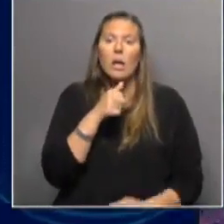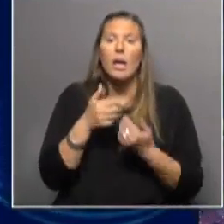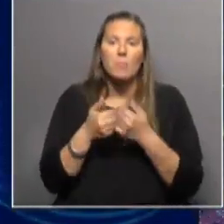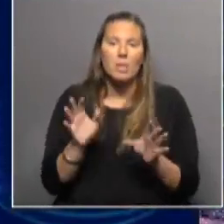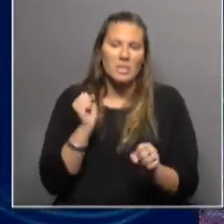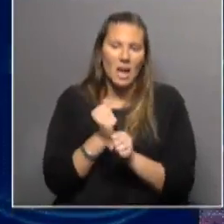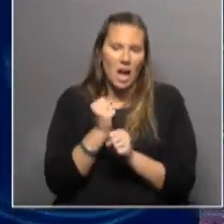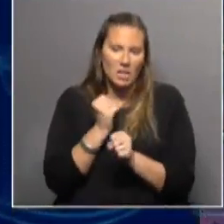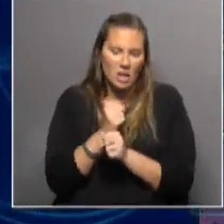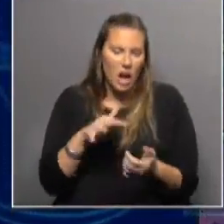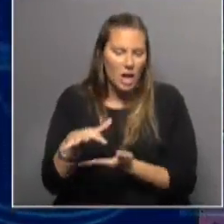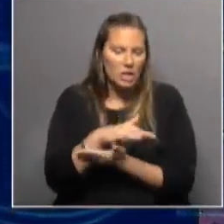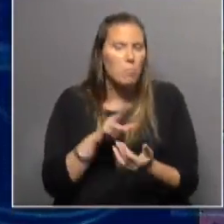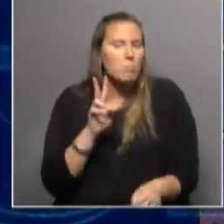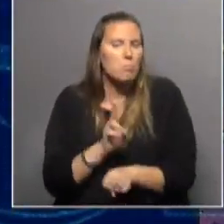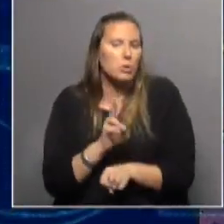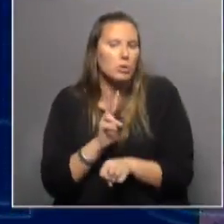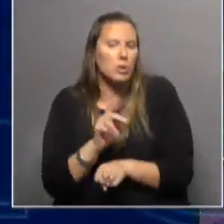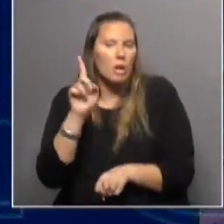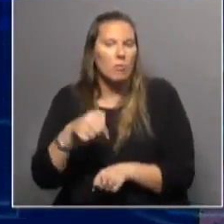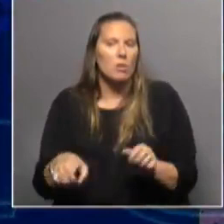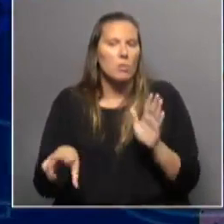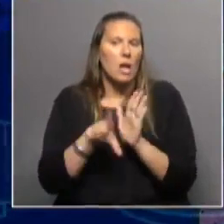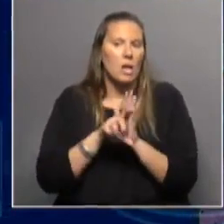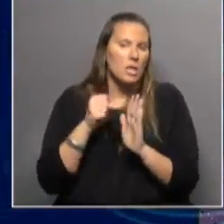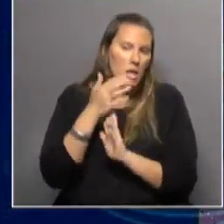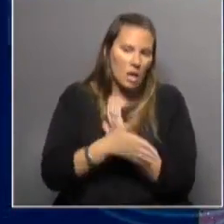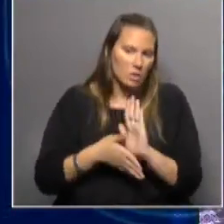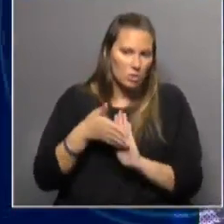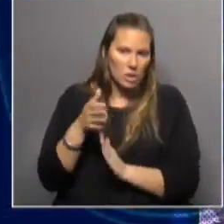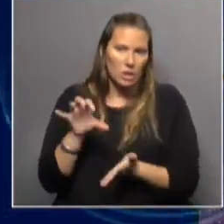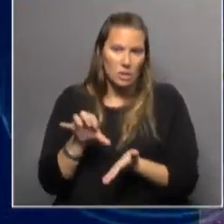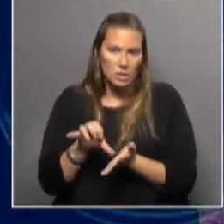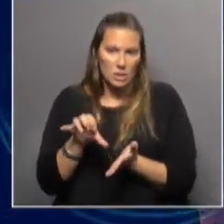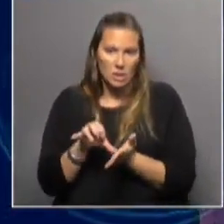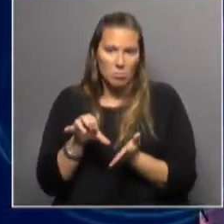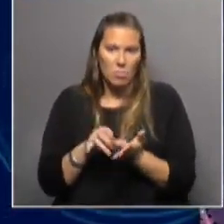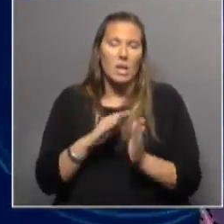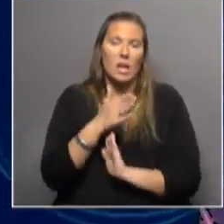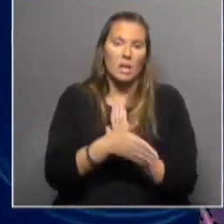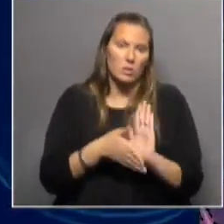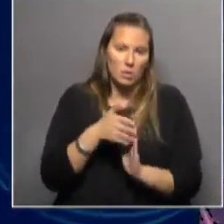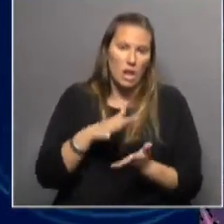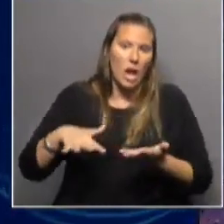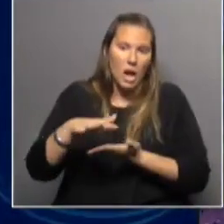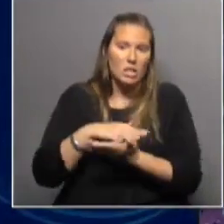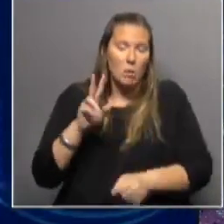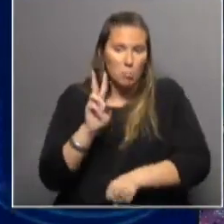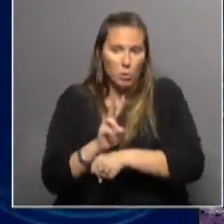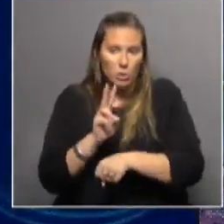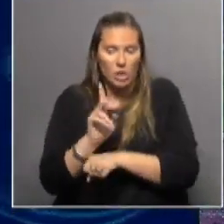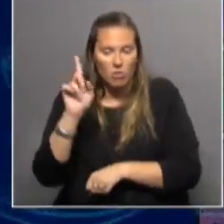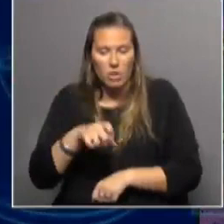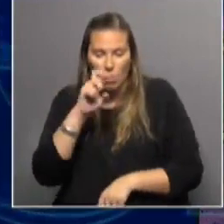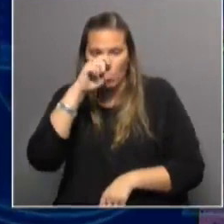las áreas protegidas y de ahí sale una ley nacional que es el sistema nacional de áreas protegidas exactamente y nace en Montevideo con los